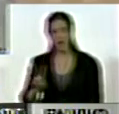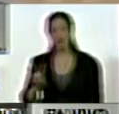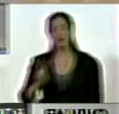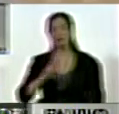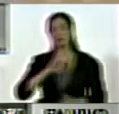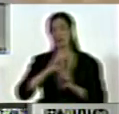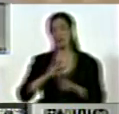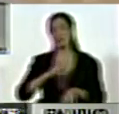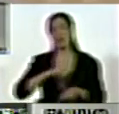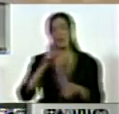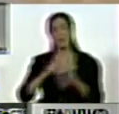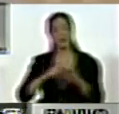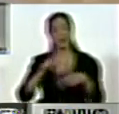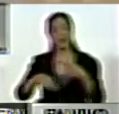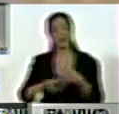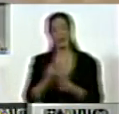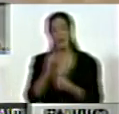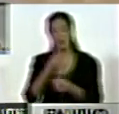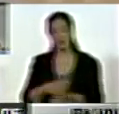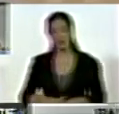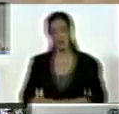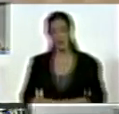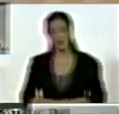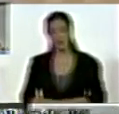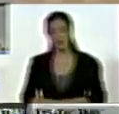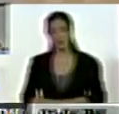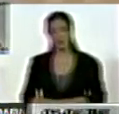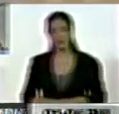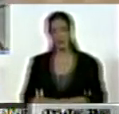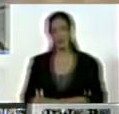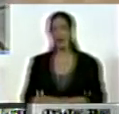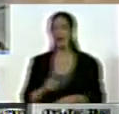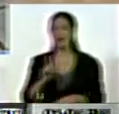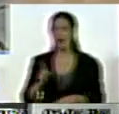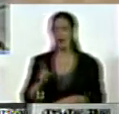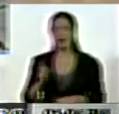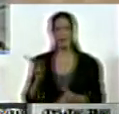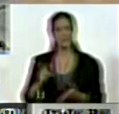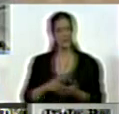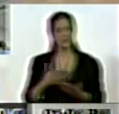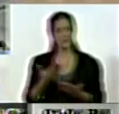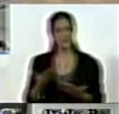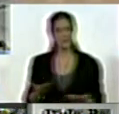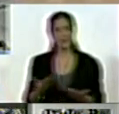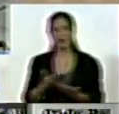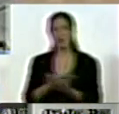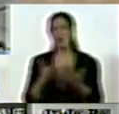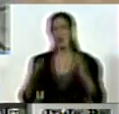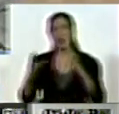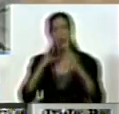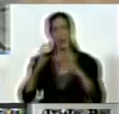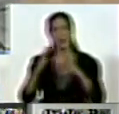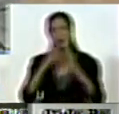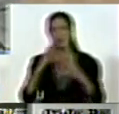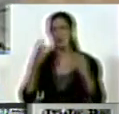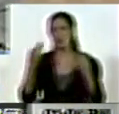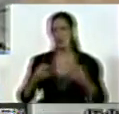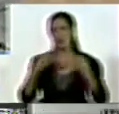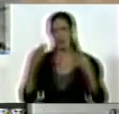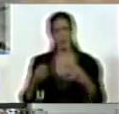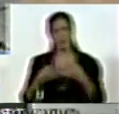actuaremos además en consecuencia, es que él se presenta a los medios de comunicación que